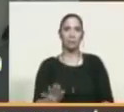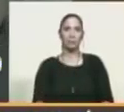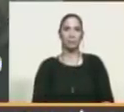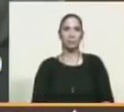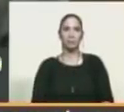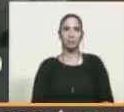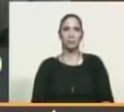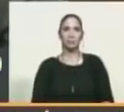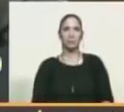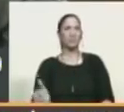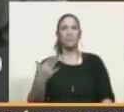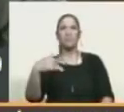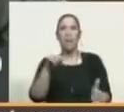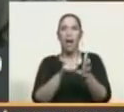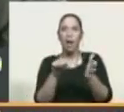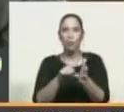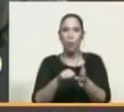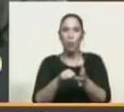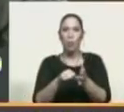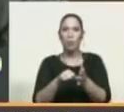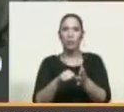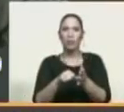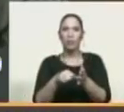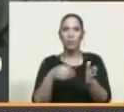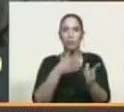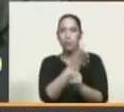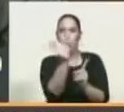¿Y para dónde se iban esos productos?